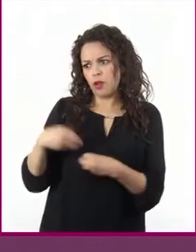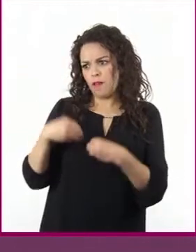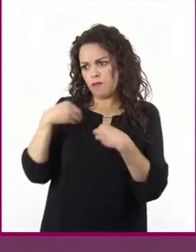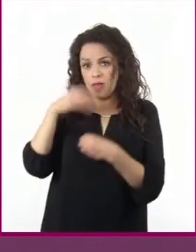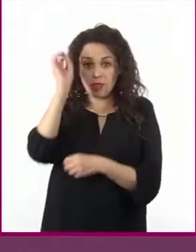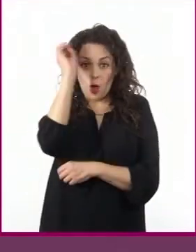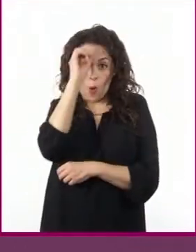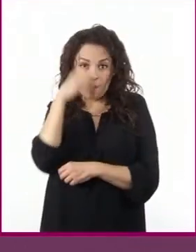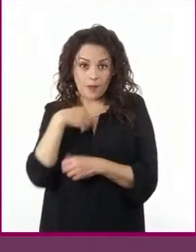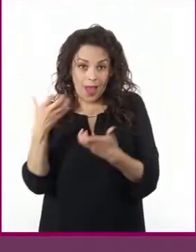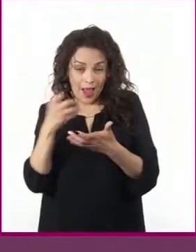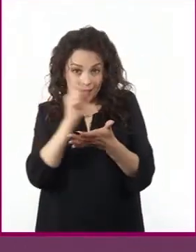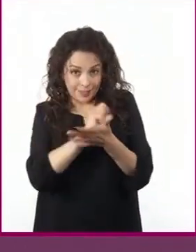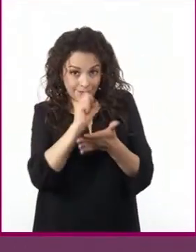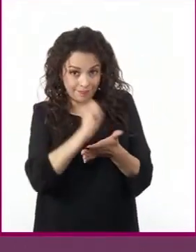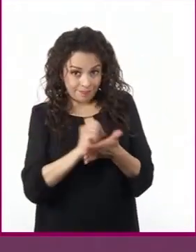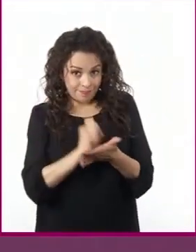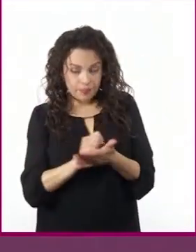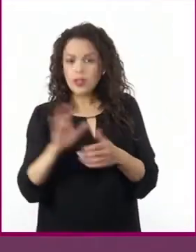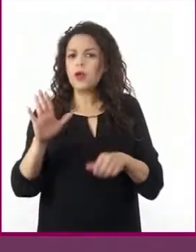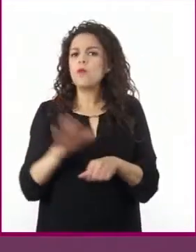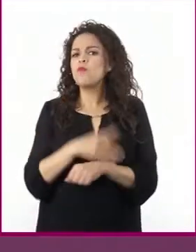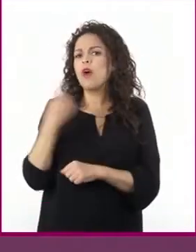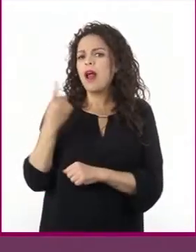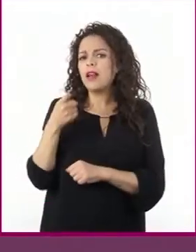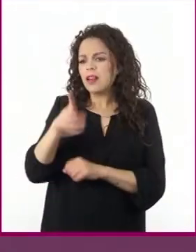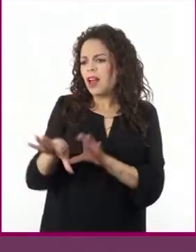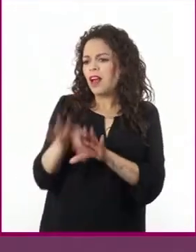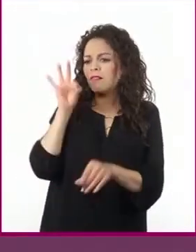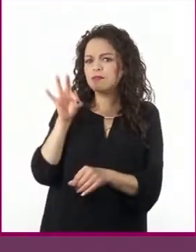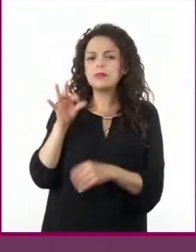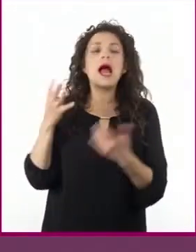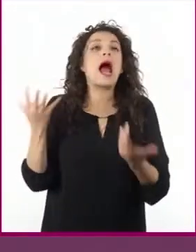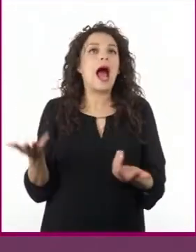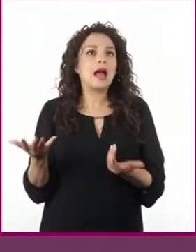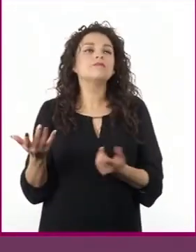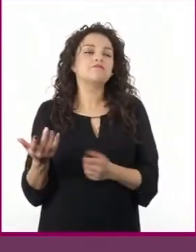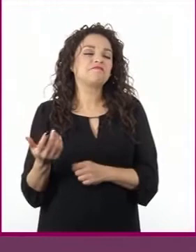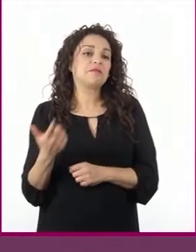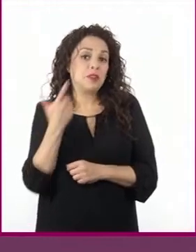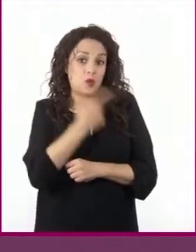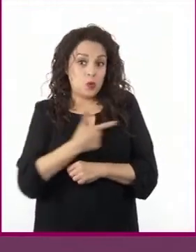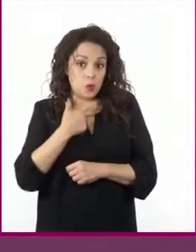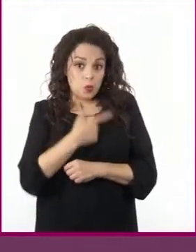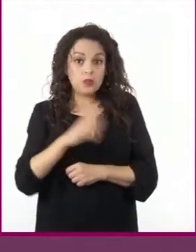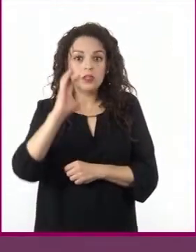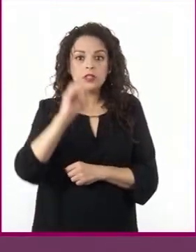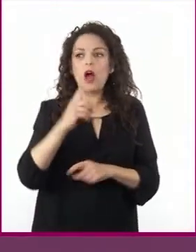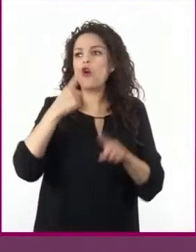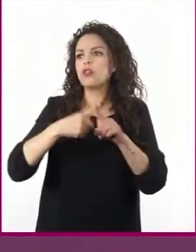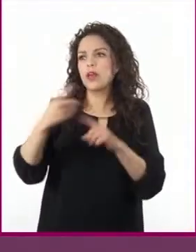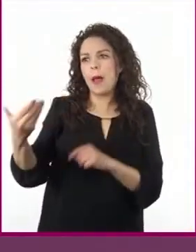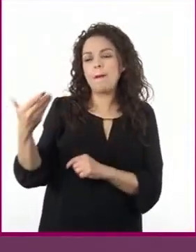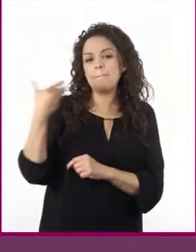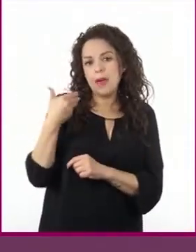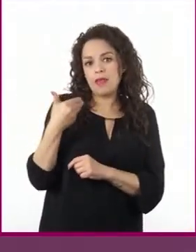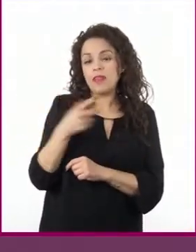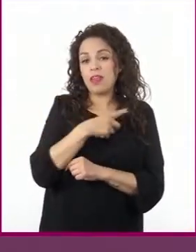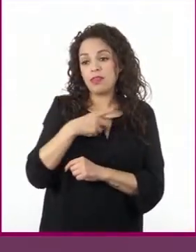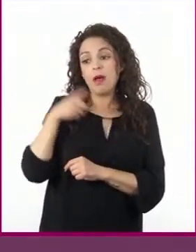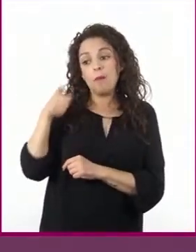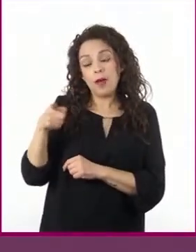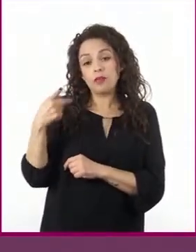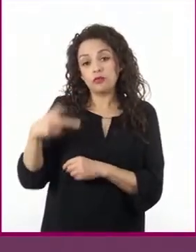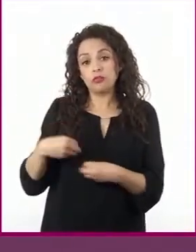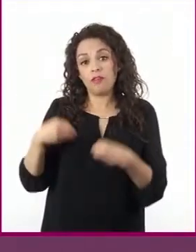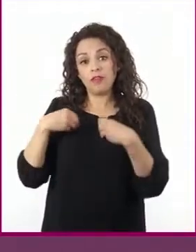o él, ya sea porque nos gusta o porque nos las hayan pedido, es importante tener claros los